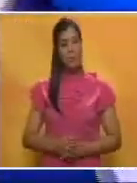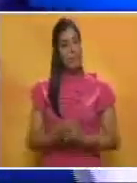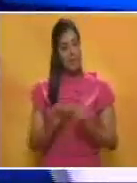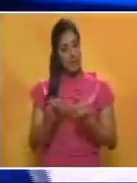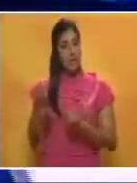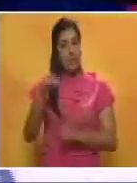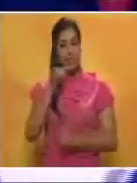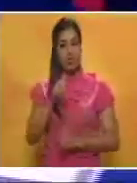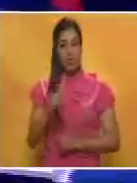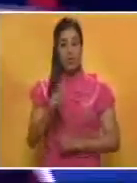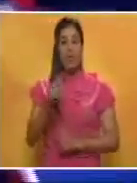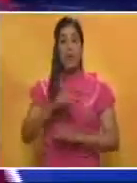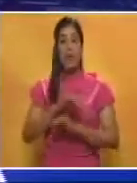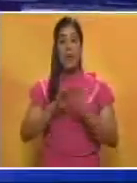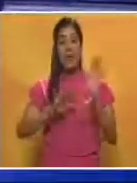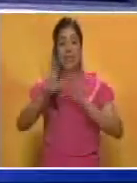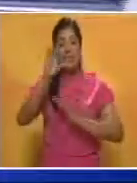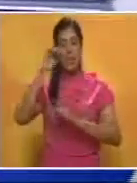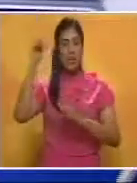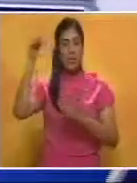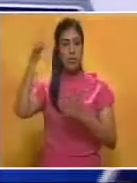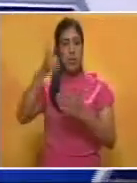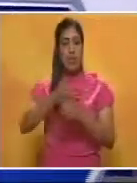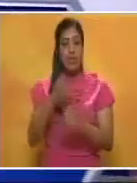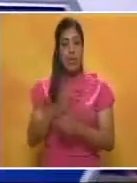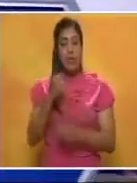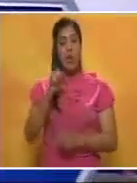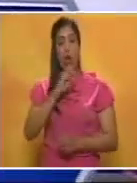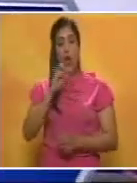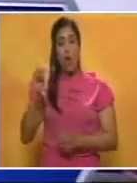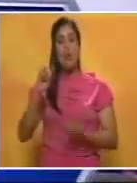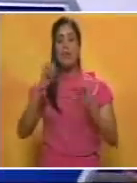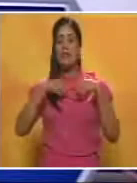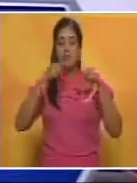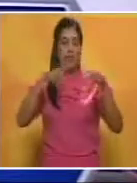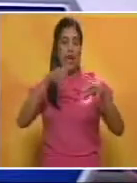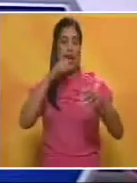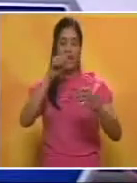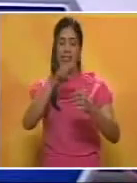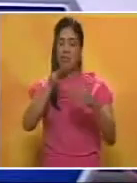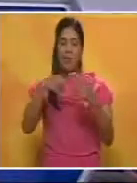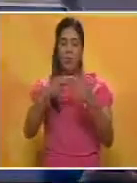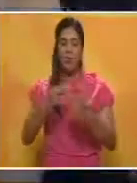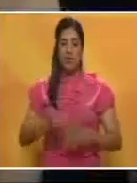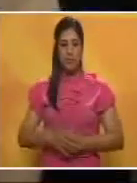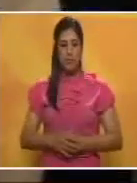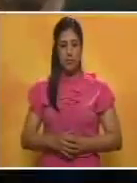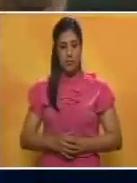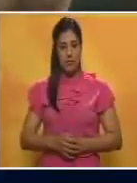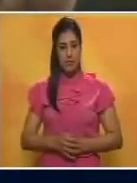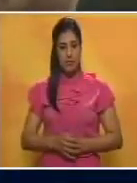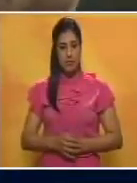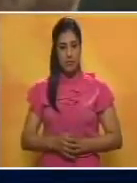Seguimos con más noticias. Después de 15 años de carrera musical, Don Omar anunció que se retira de los escenarios.